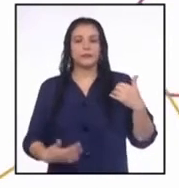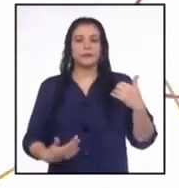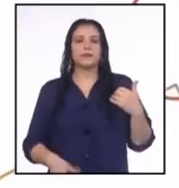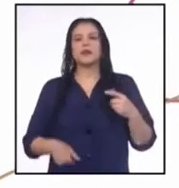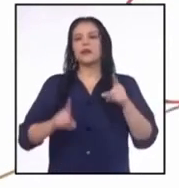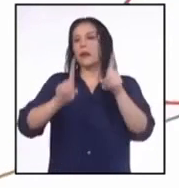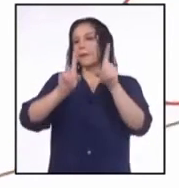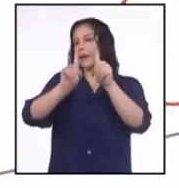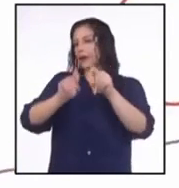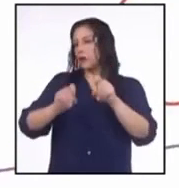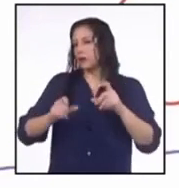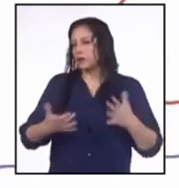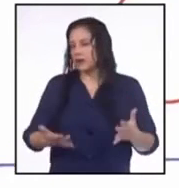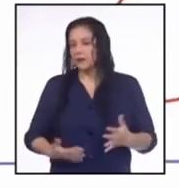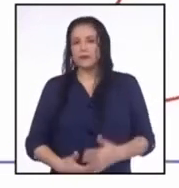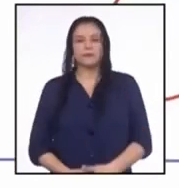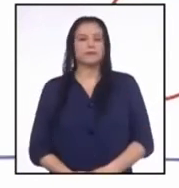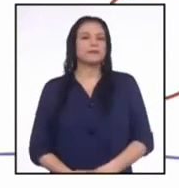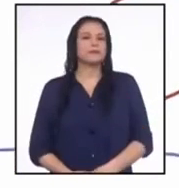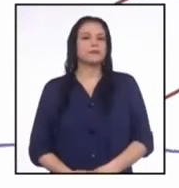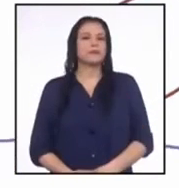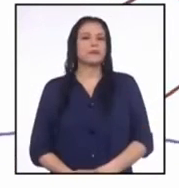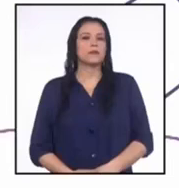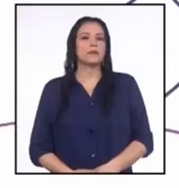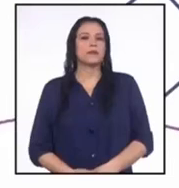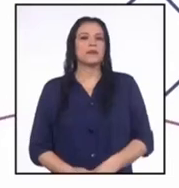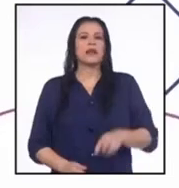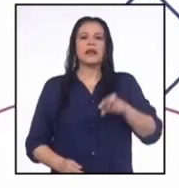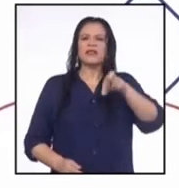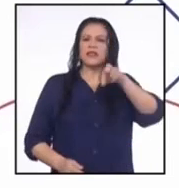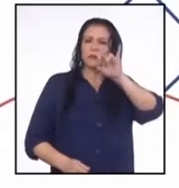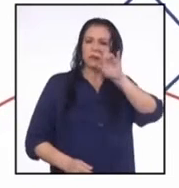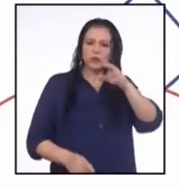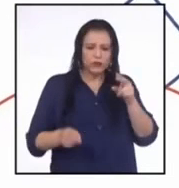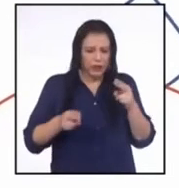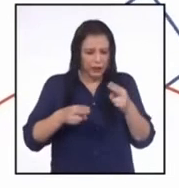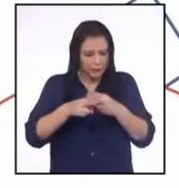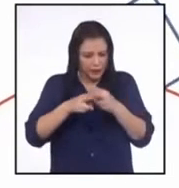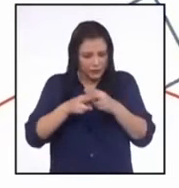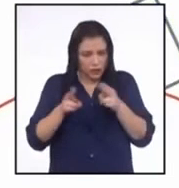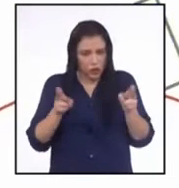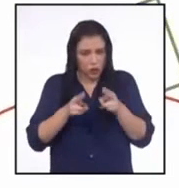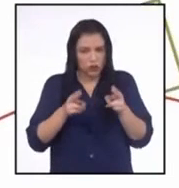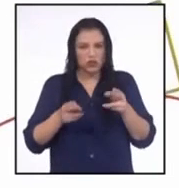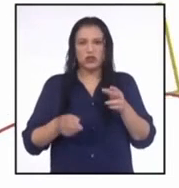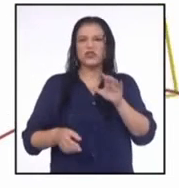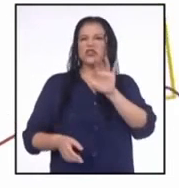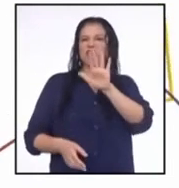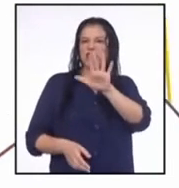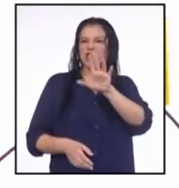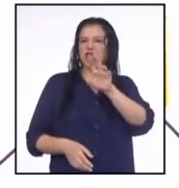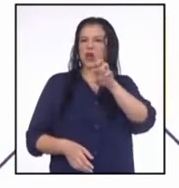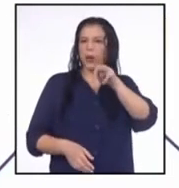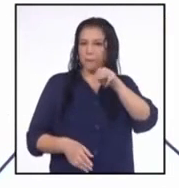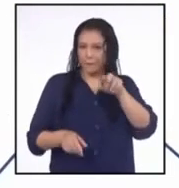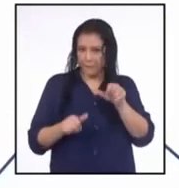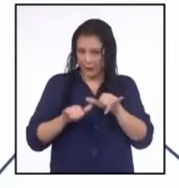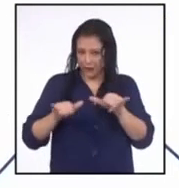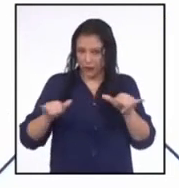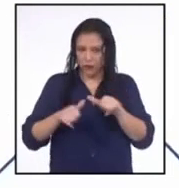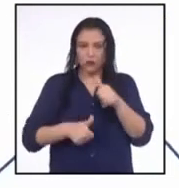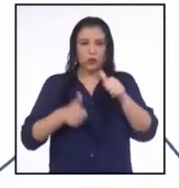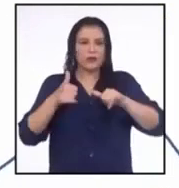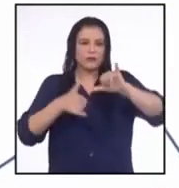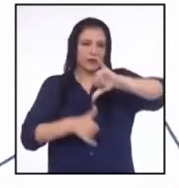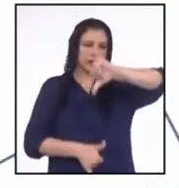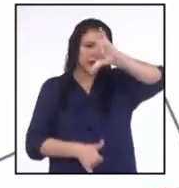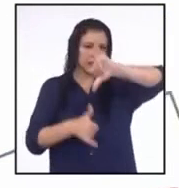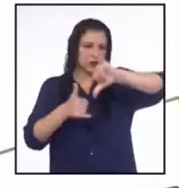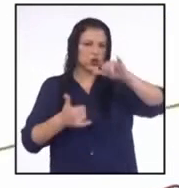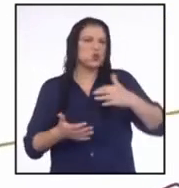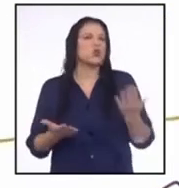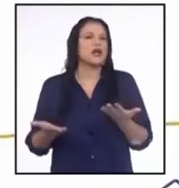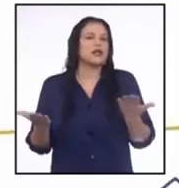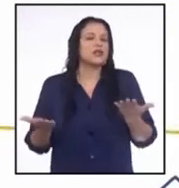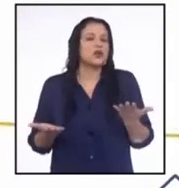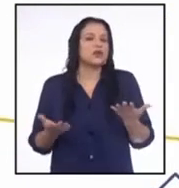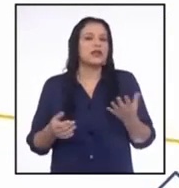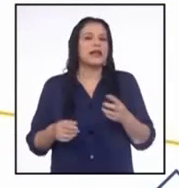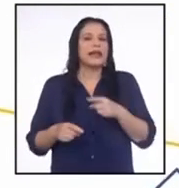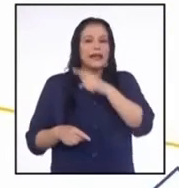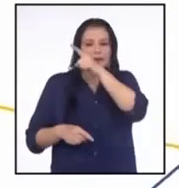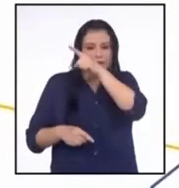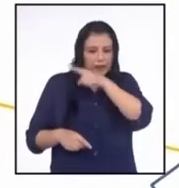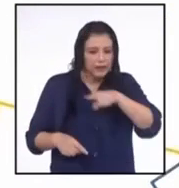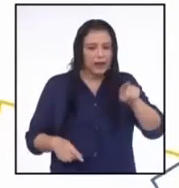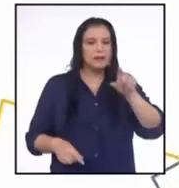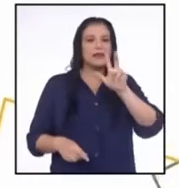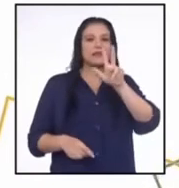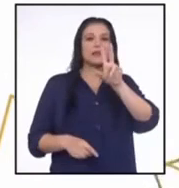Y la pregunta es, si el puntal más corto mide 5 metros, ¿cuál será la altura donde está ubicado el cable